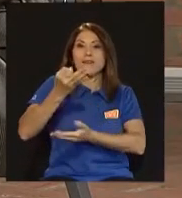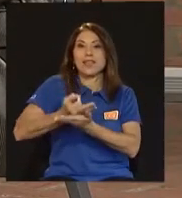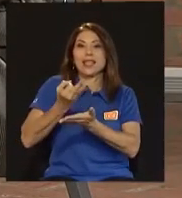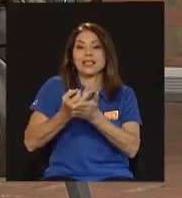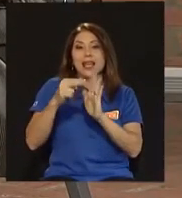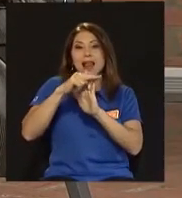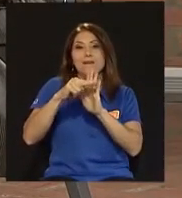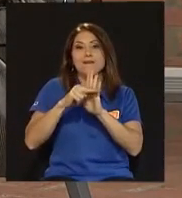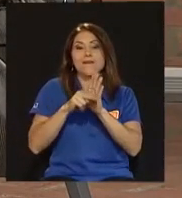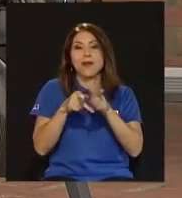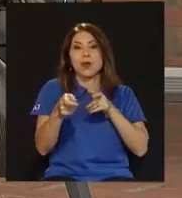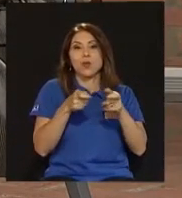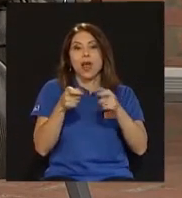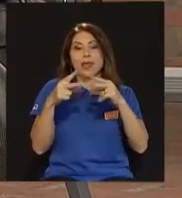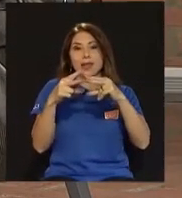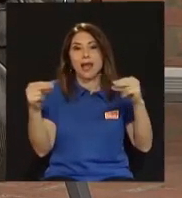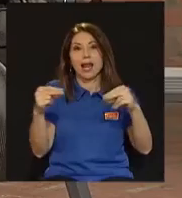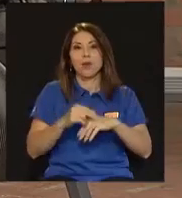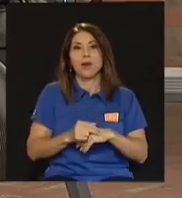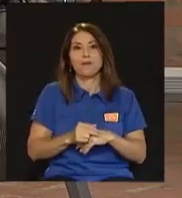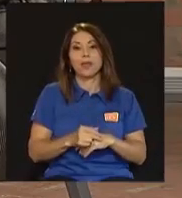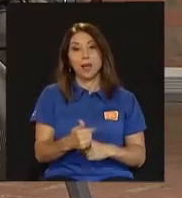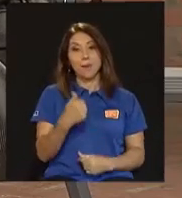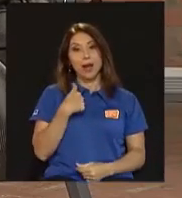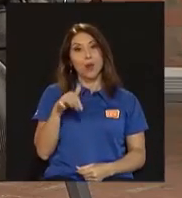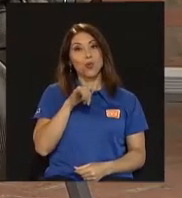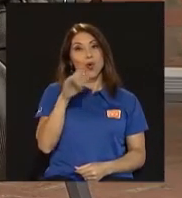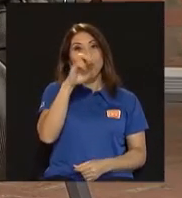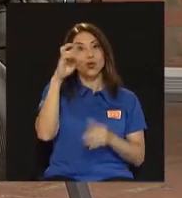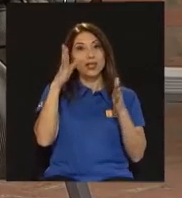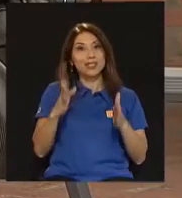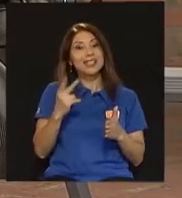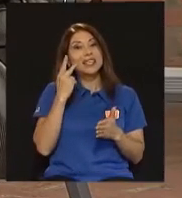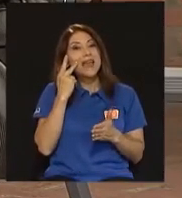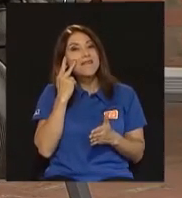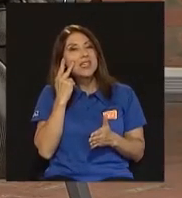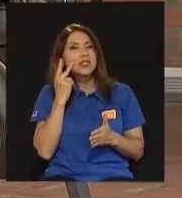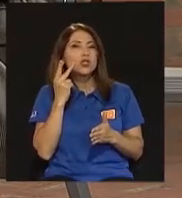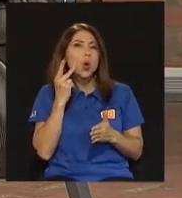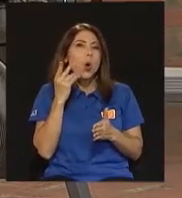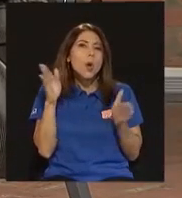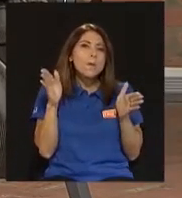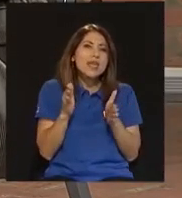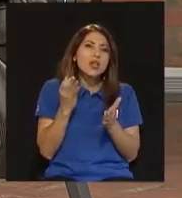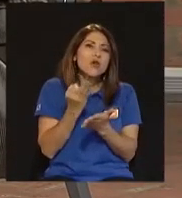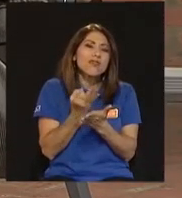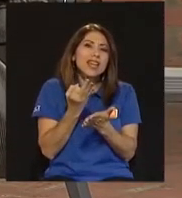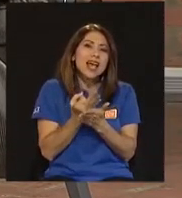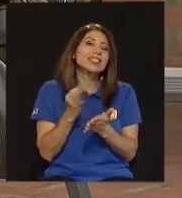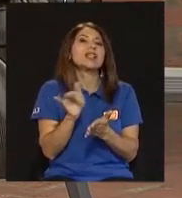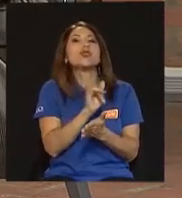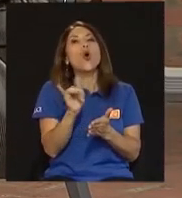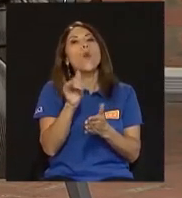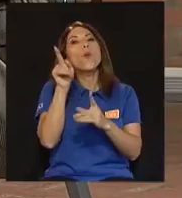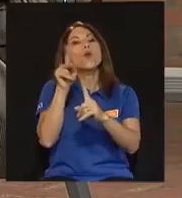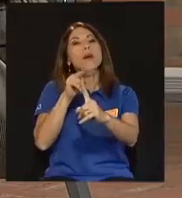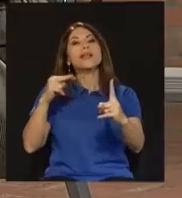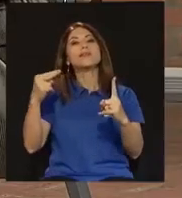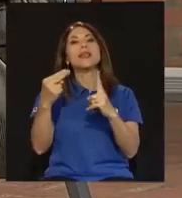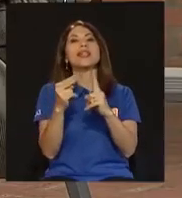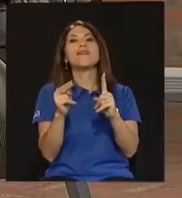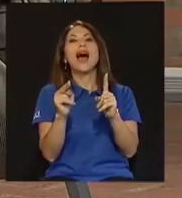Nicaragua, y para uno como costarricense que ha visto las microfinanzas un poco más como de una perspectiva casi más académica, más como